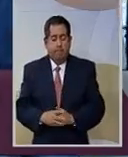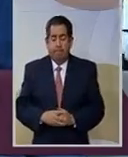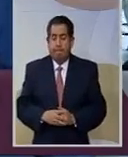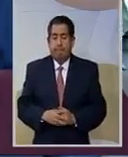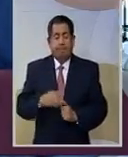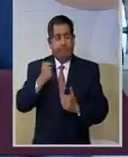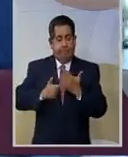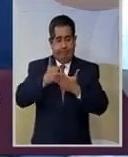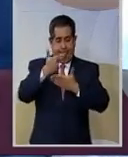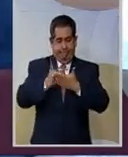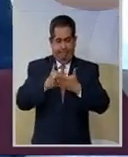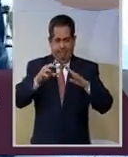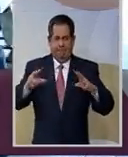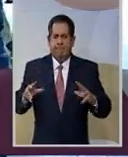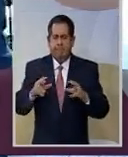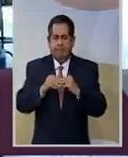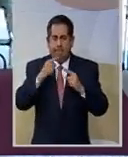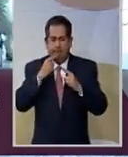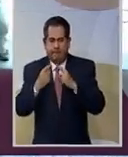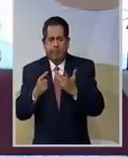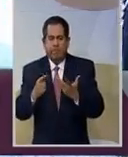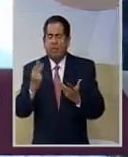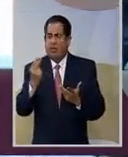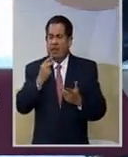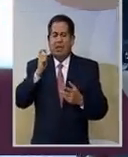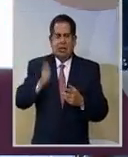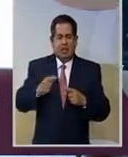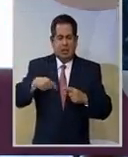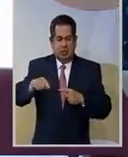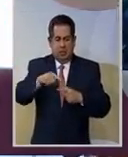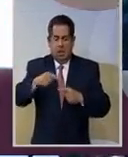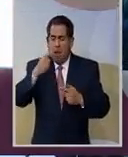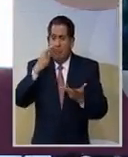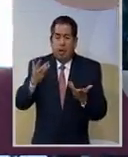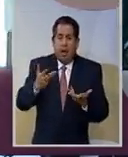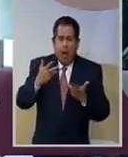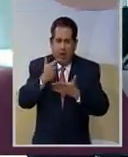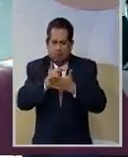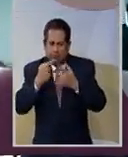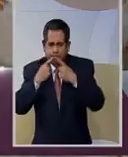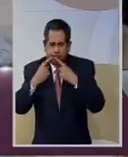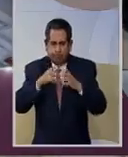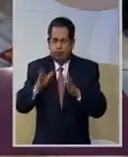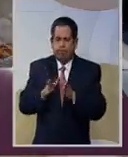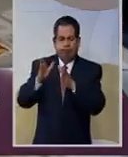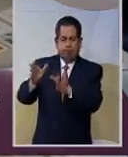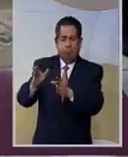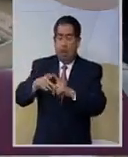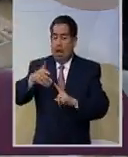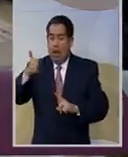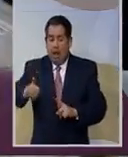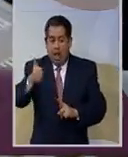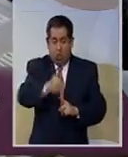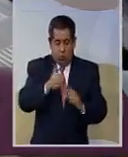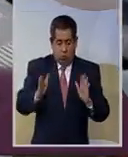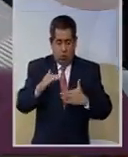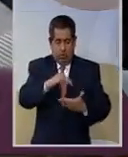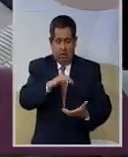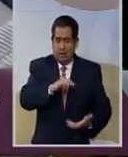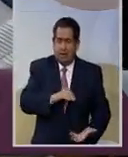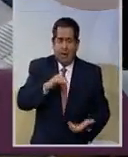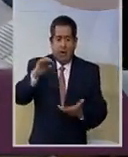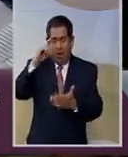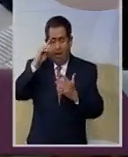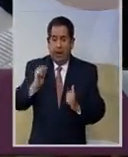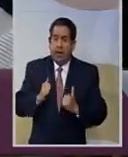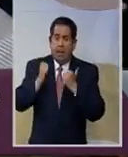cómputo se hace frente a los representantes electorales y del Instituto Nacional Electoral en caso de que estén presentes. Cada uno se va asentando en las actas para llenar